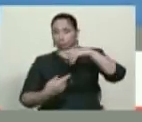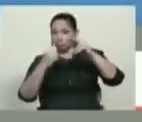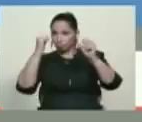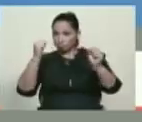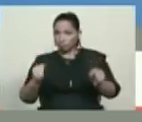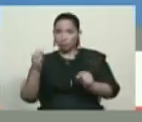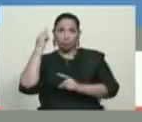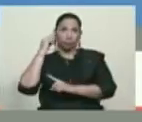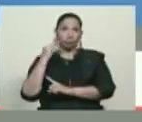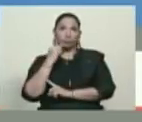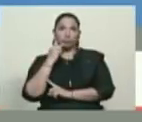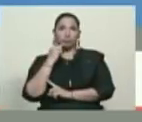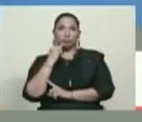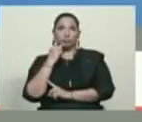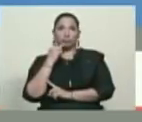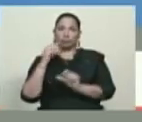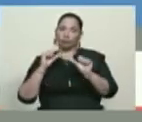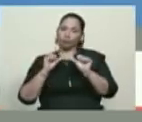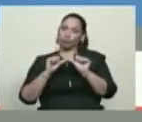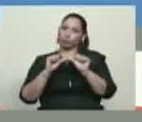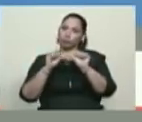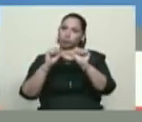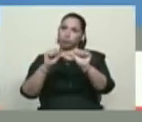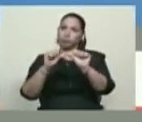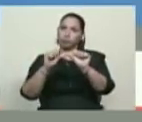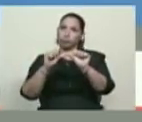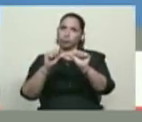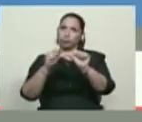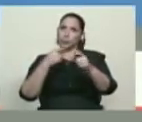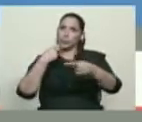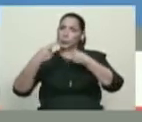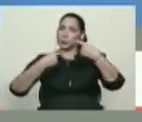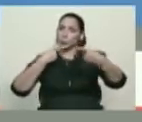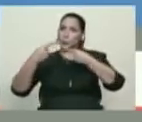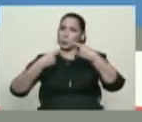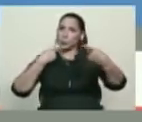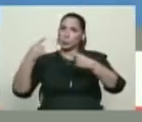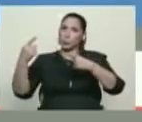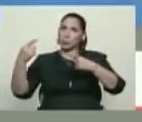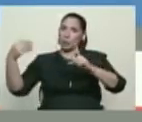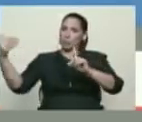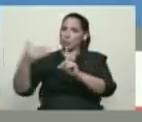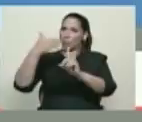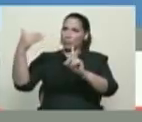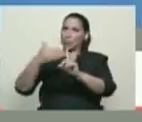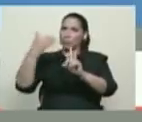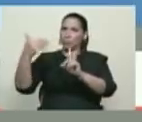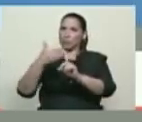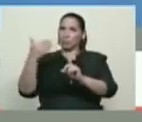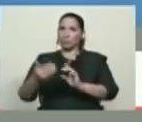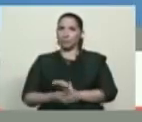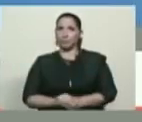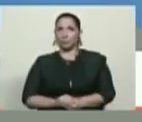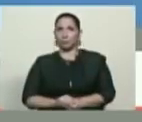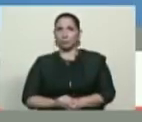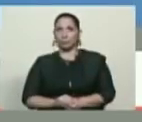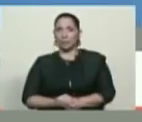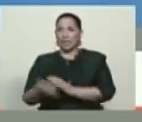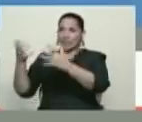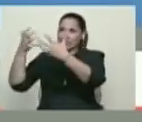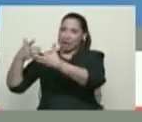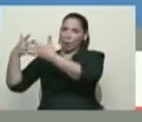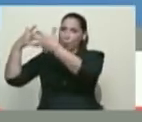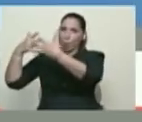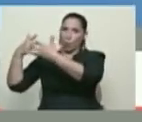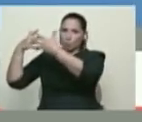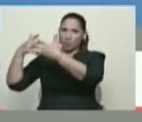Bolivariana, una permanente interferencia, intromisión, injerencia de Estados Unidos, de